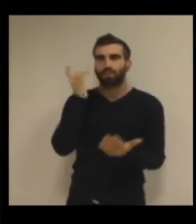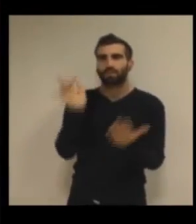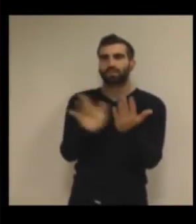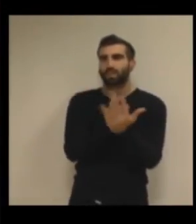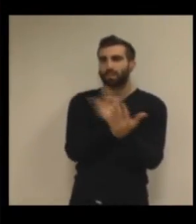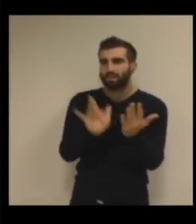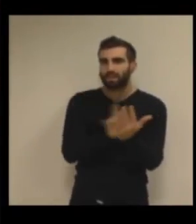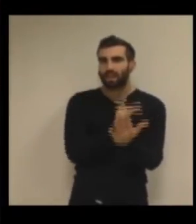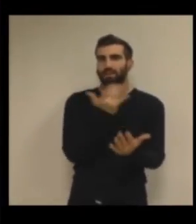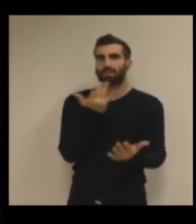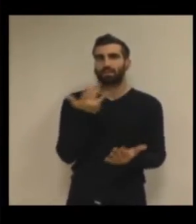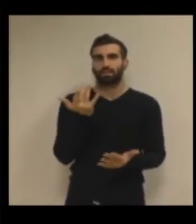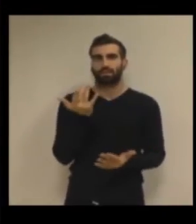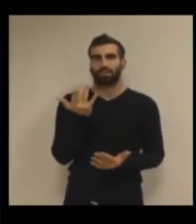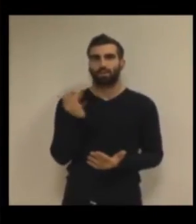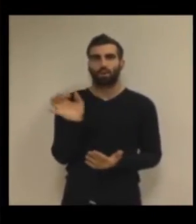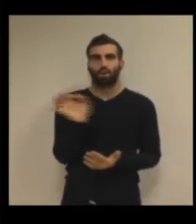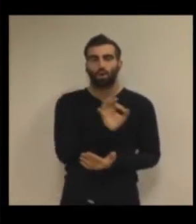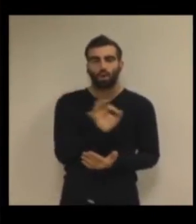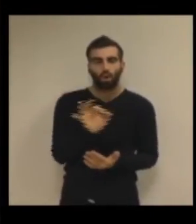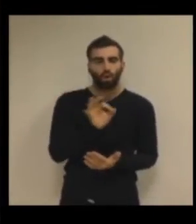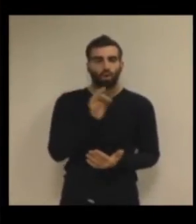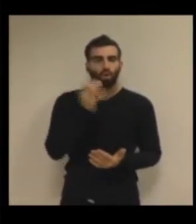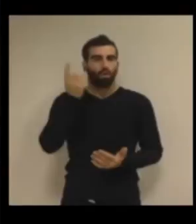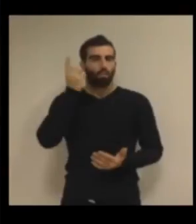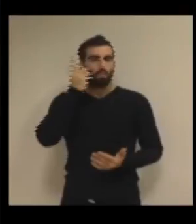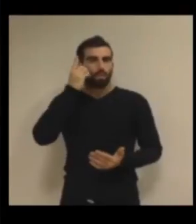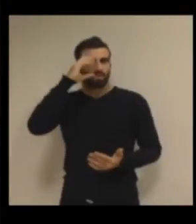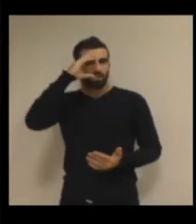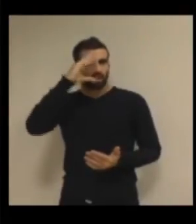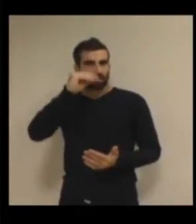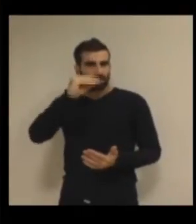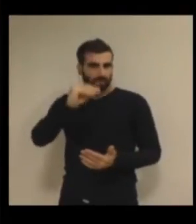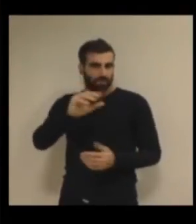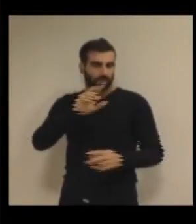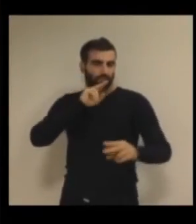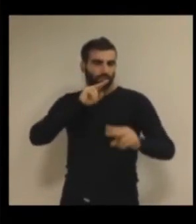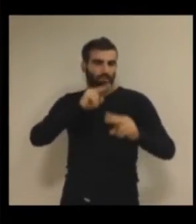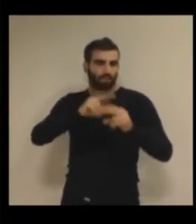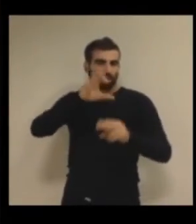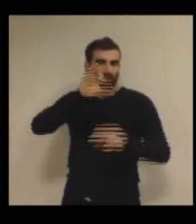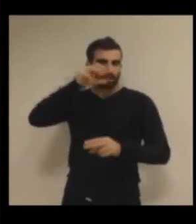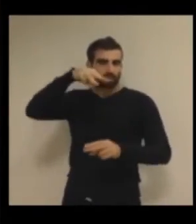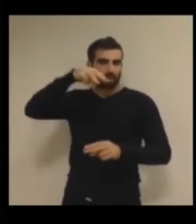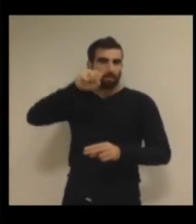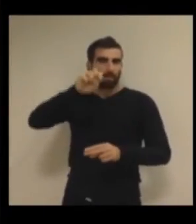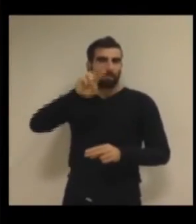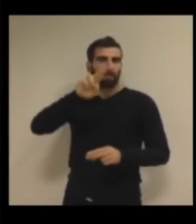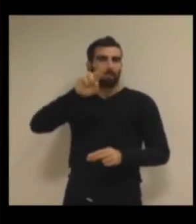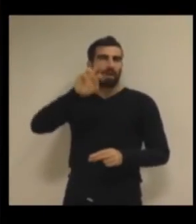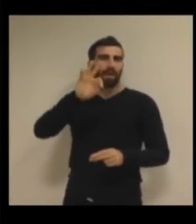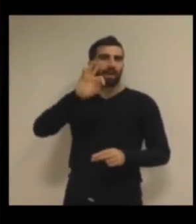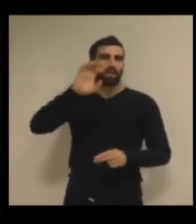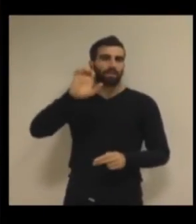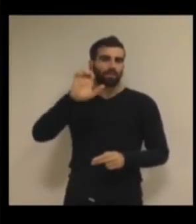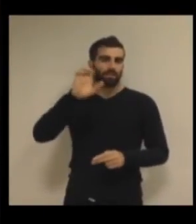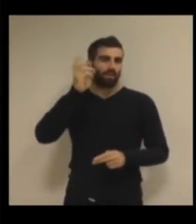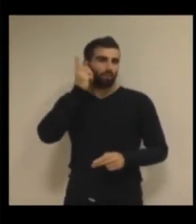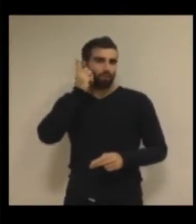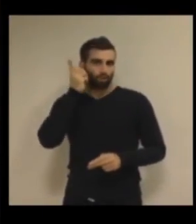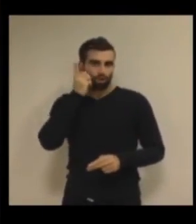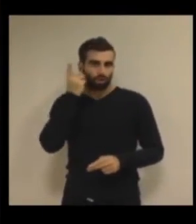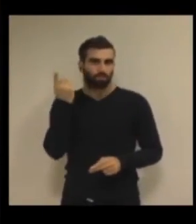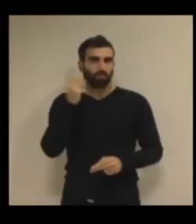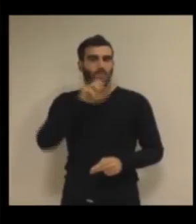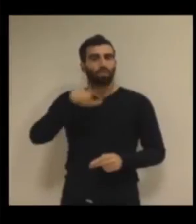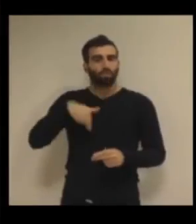dispositivos móviles inteligentes, pues smartphones, es cierto que el portal está pensado y